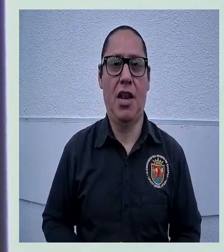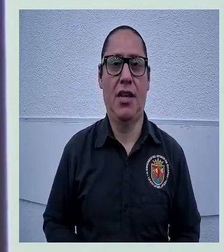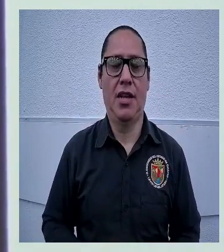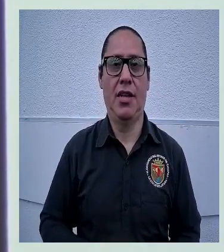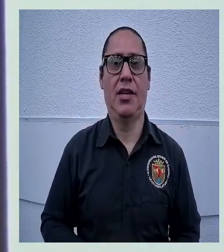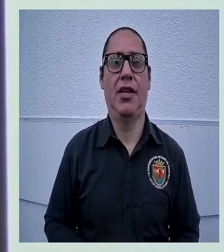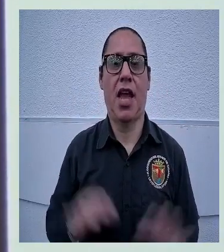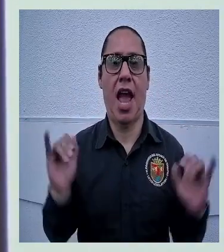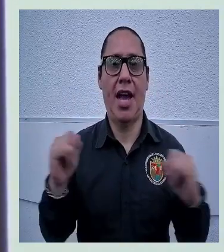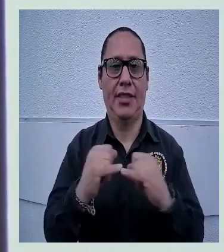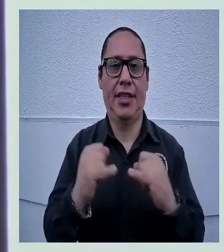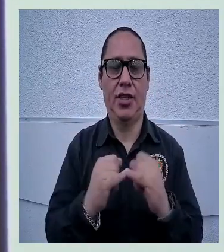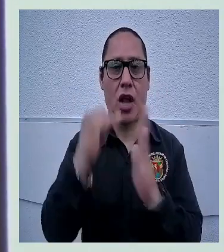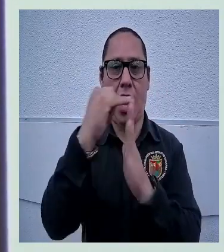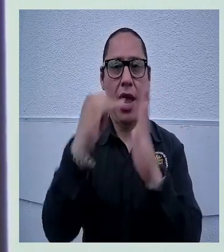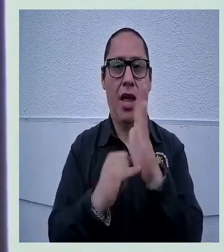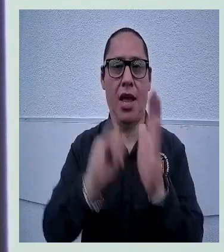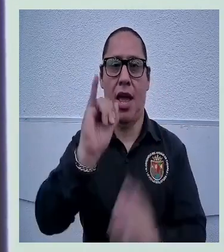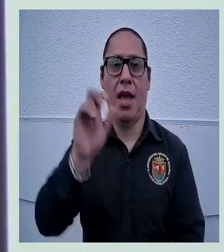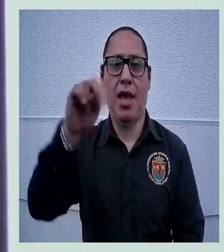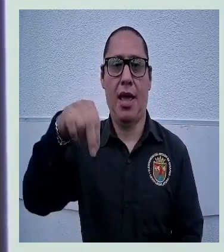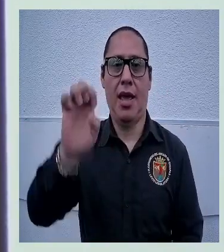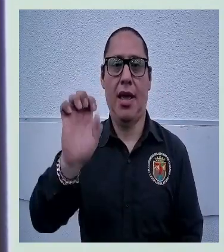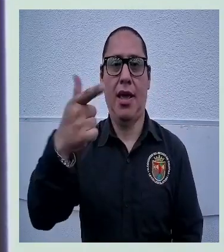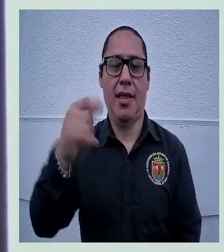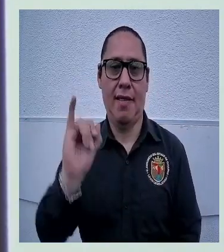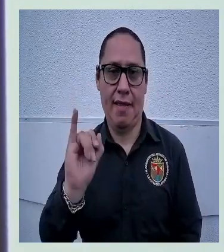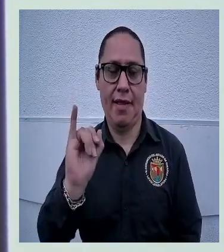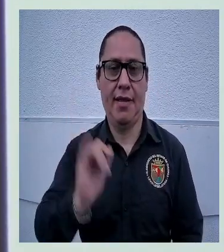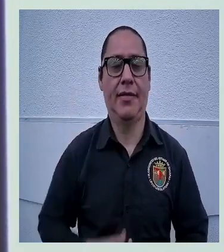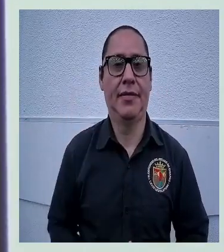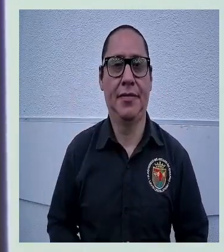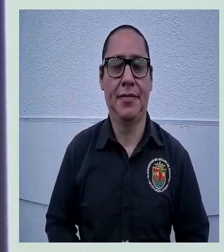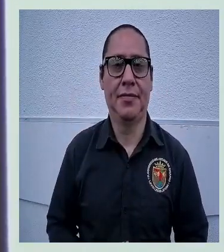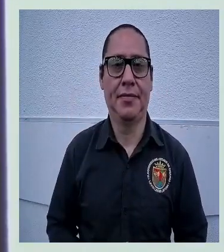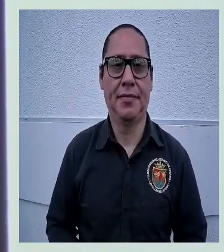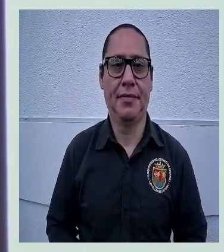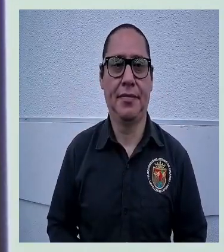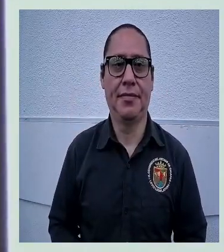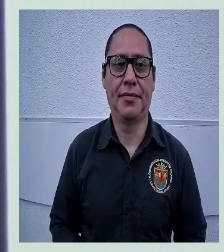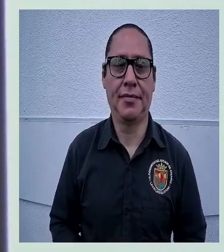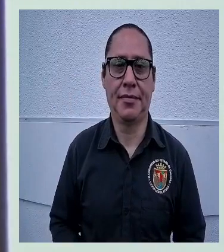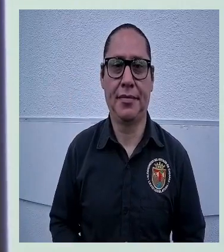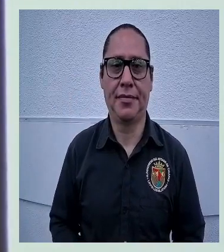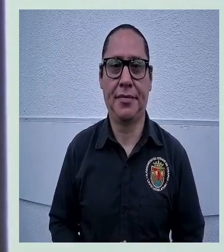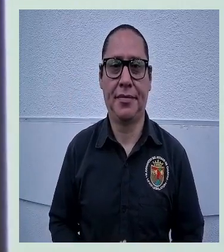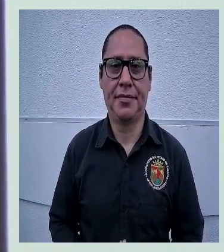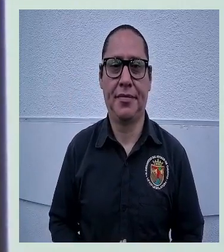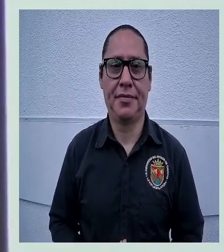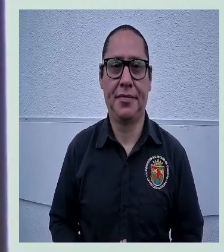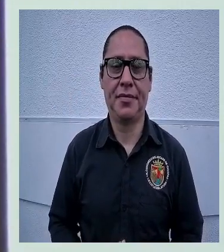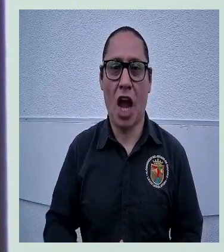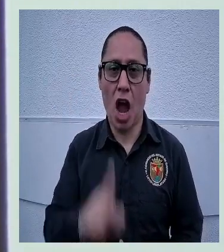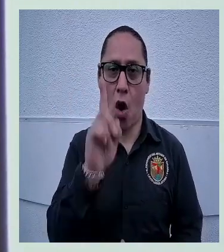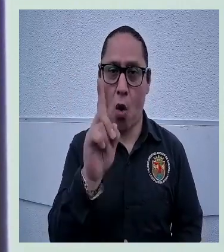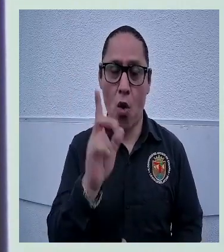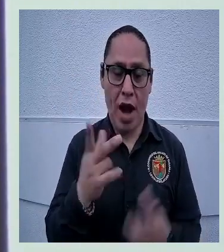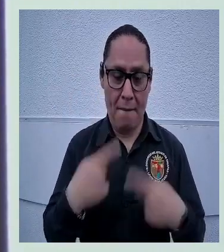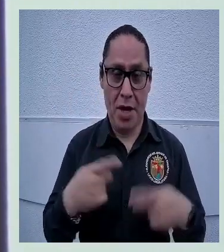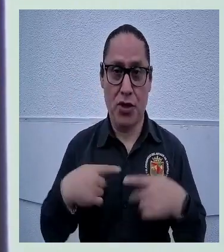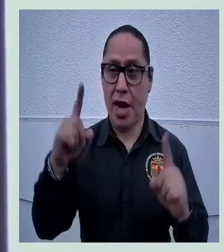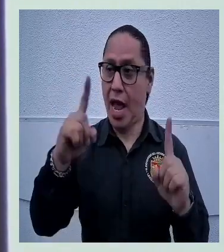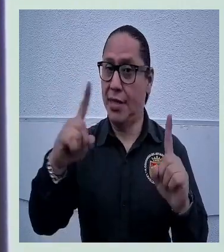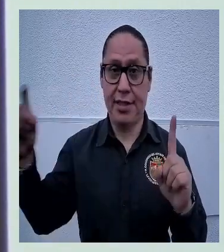Nacional de la estadística y geografía Inegi al menos una persona de cada